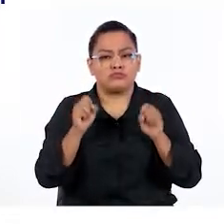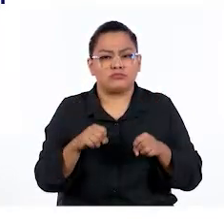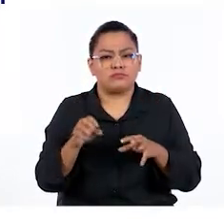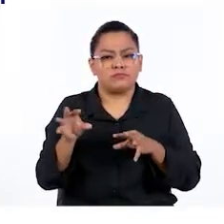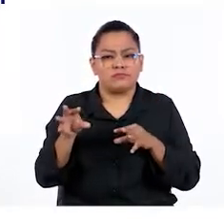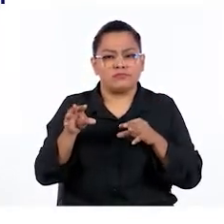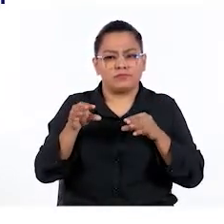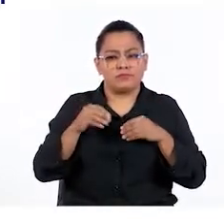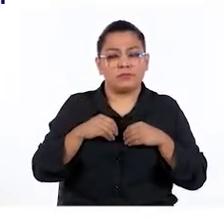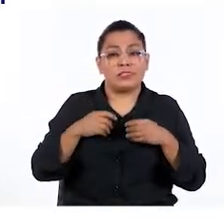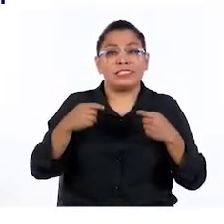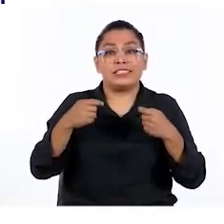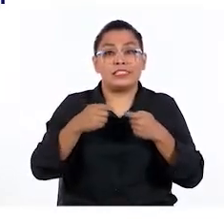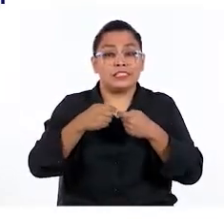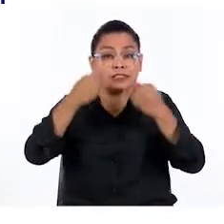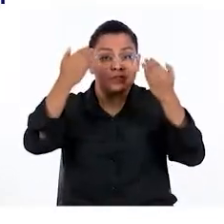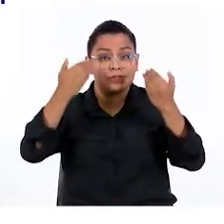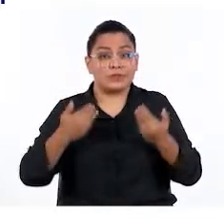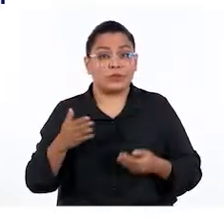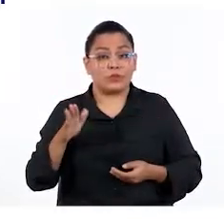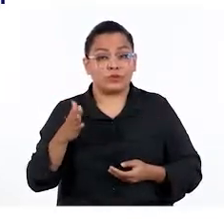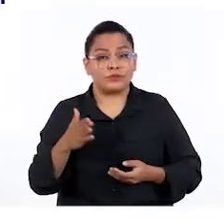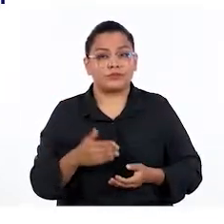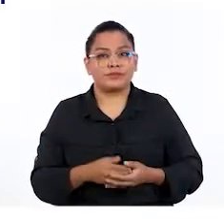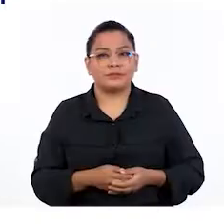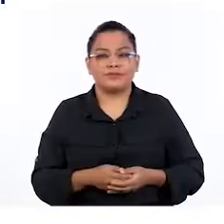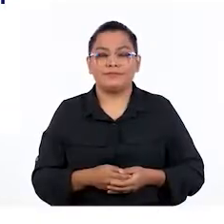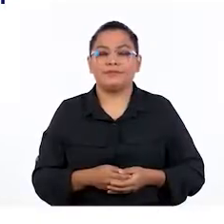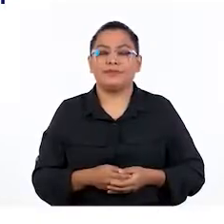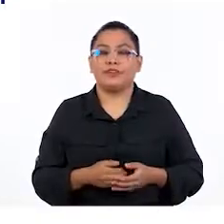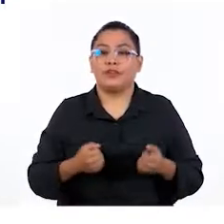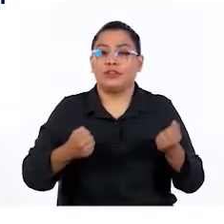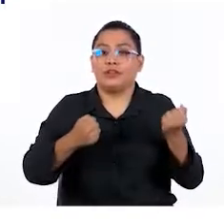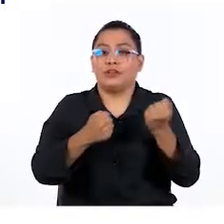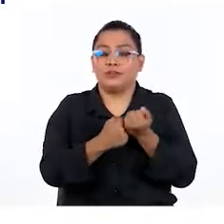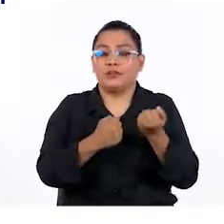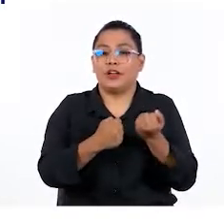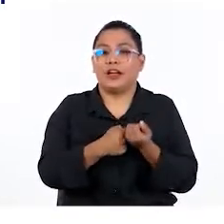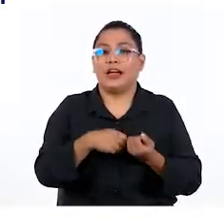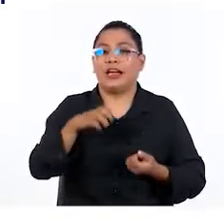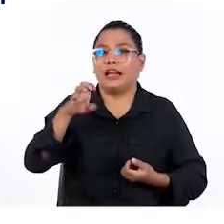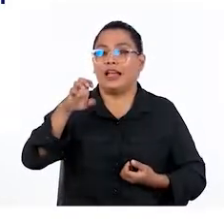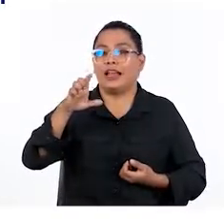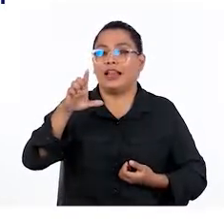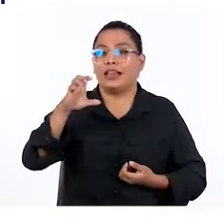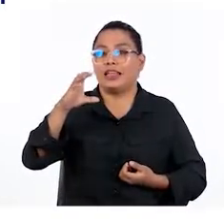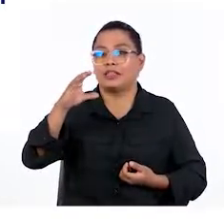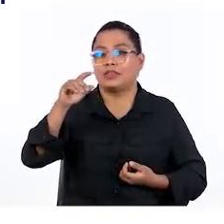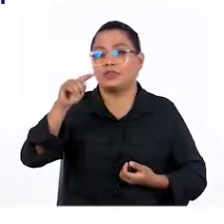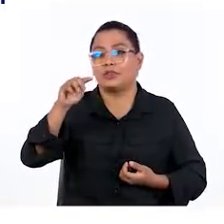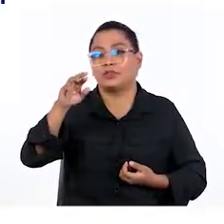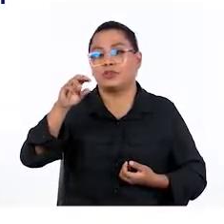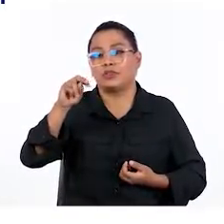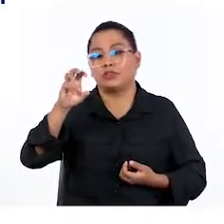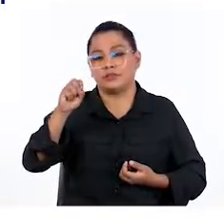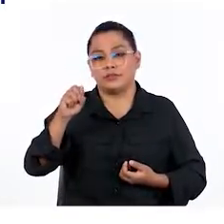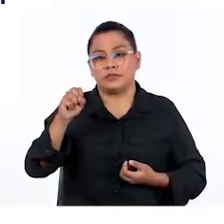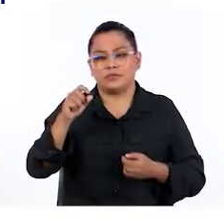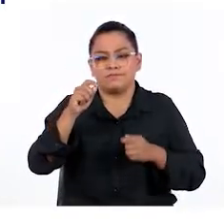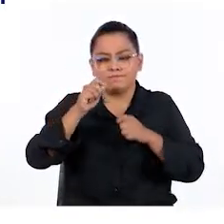obtener energía biológicamente útil gracias a estos electrones. Entonces, las